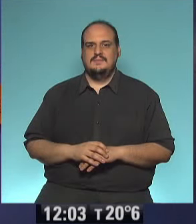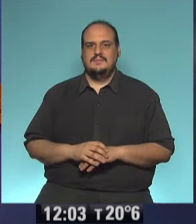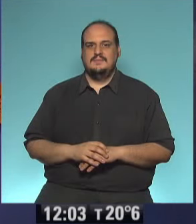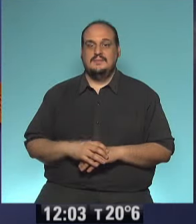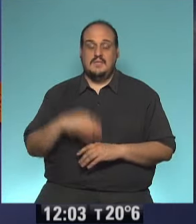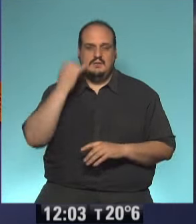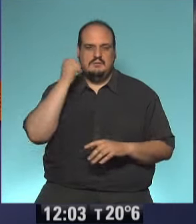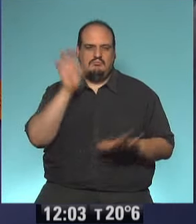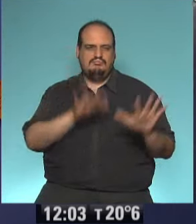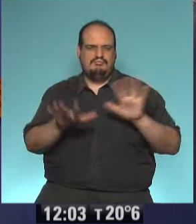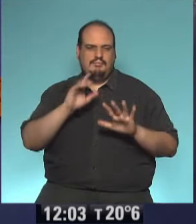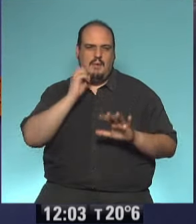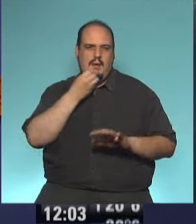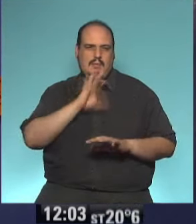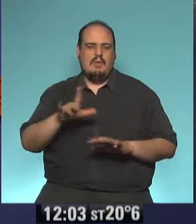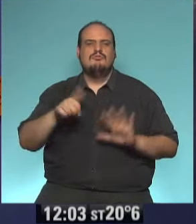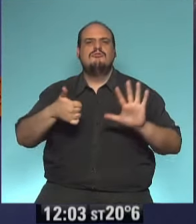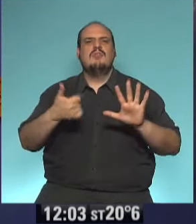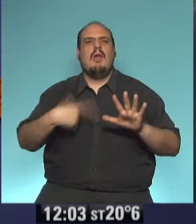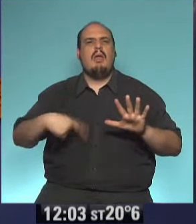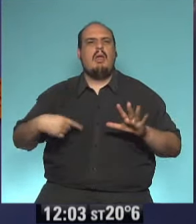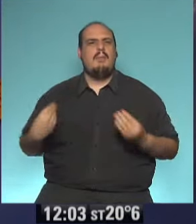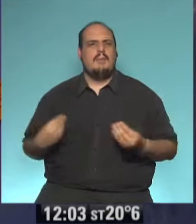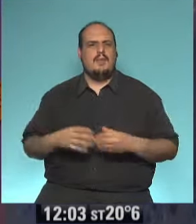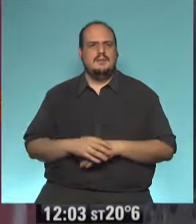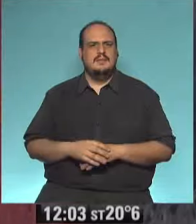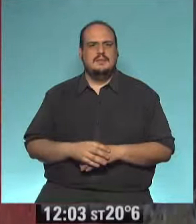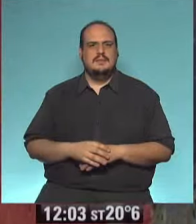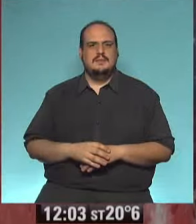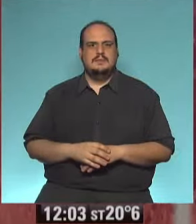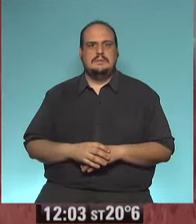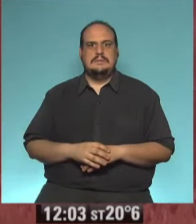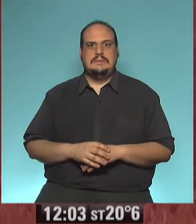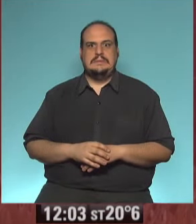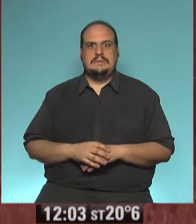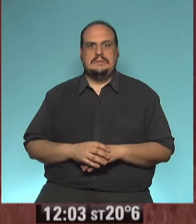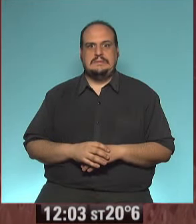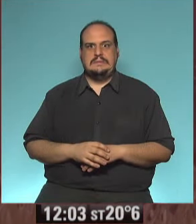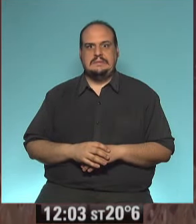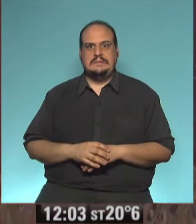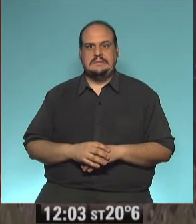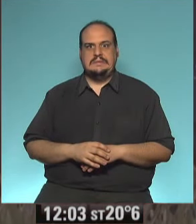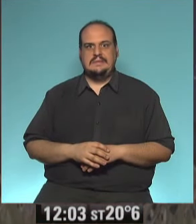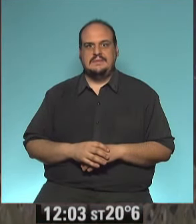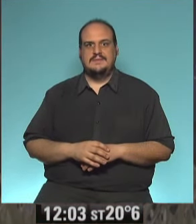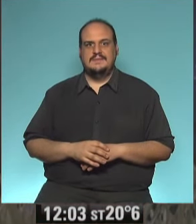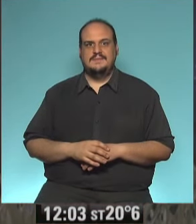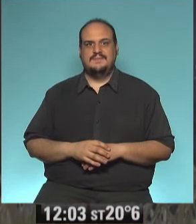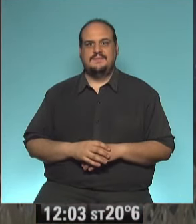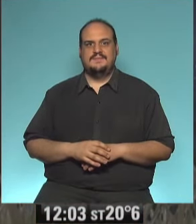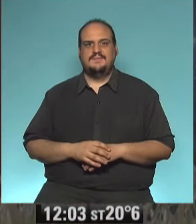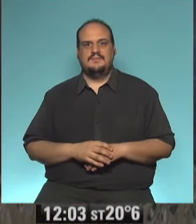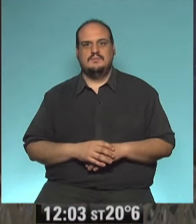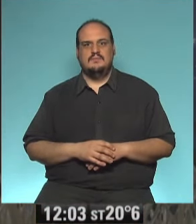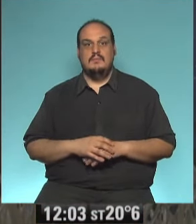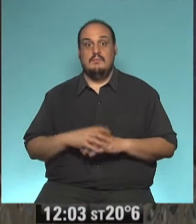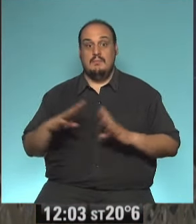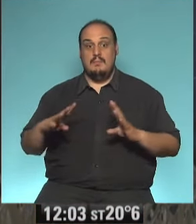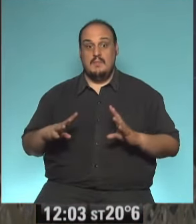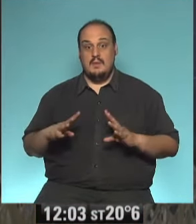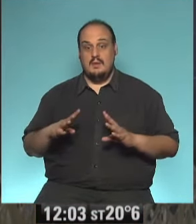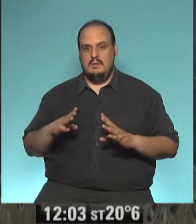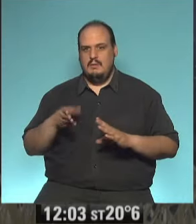todo esto tan hermoso, en el 6 lo que hubiera pasado era algo medio terrible. Bosque. ¿Querés tomar